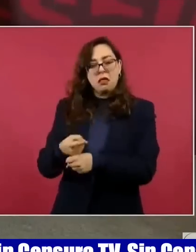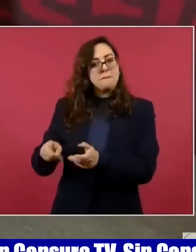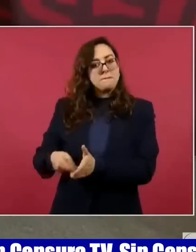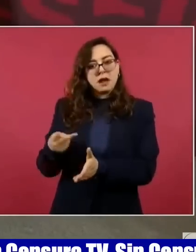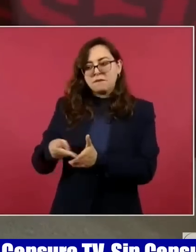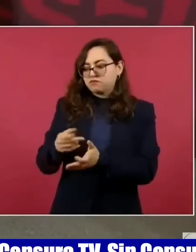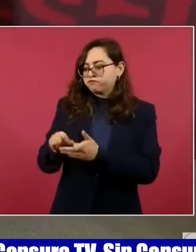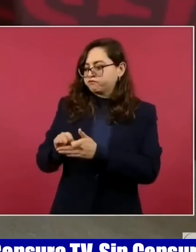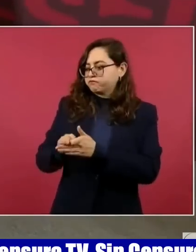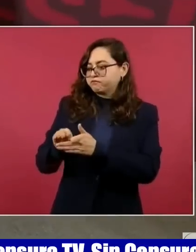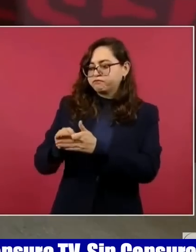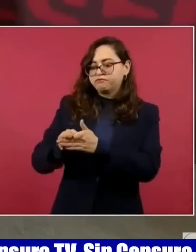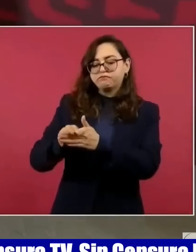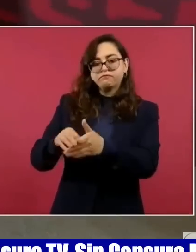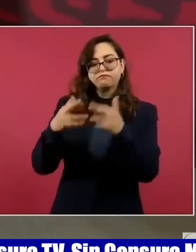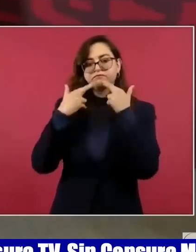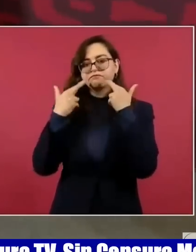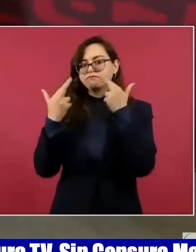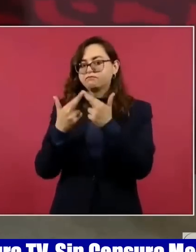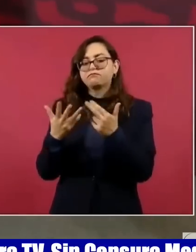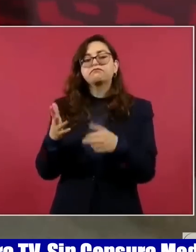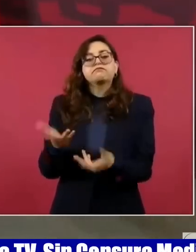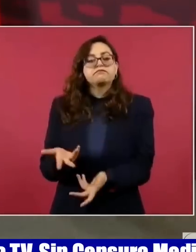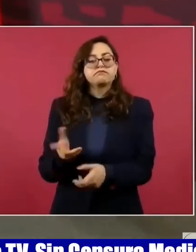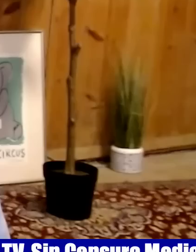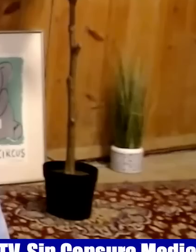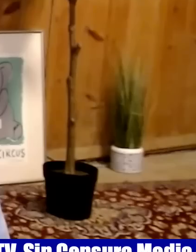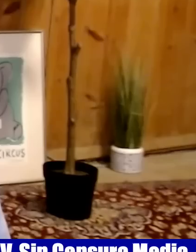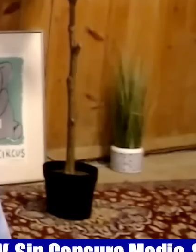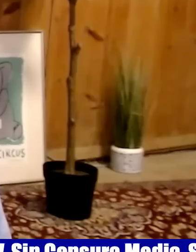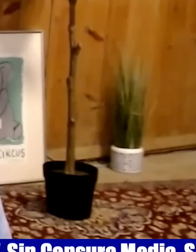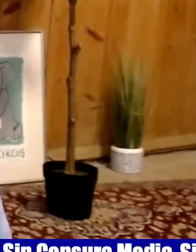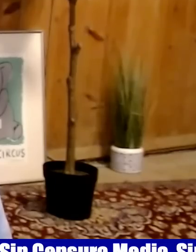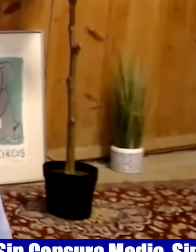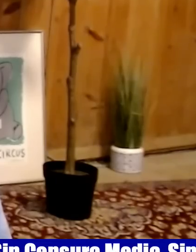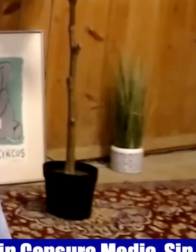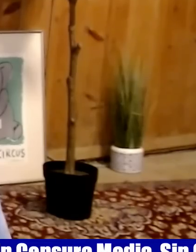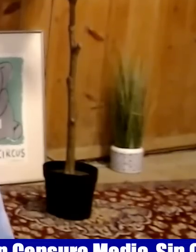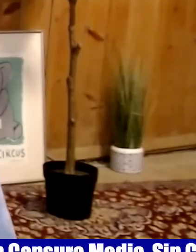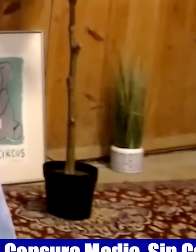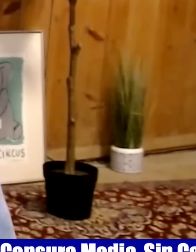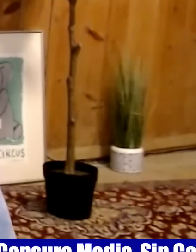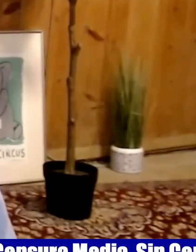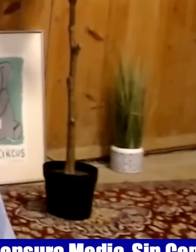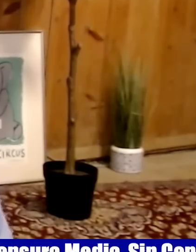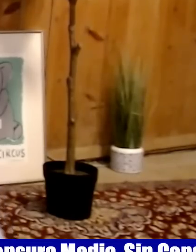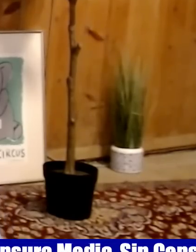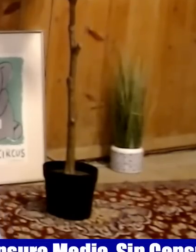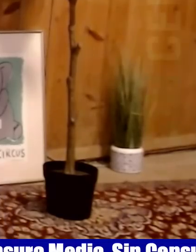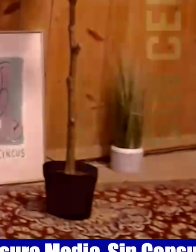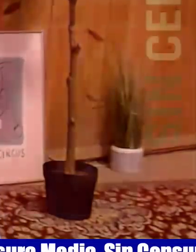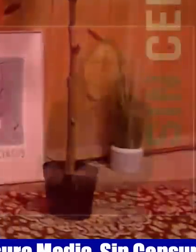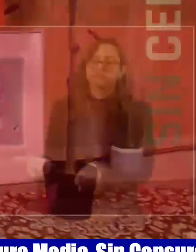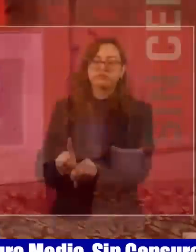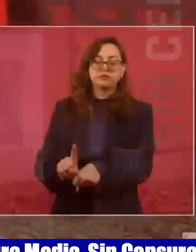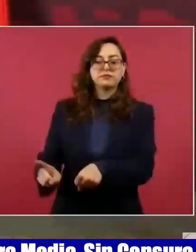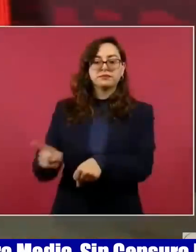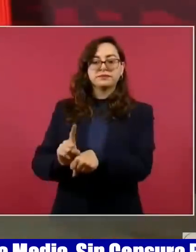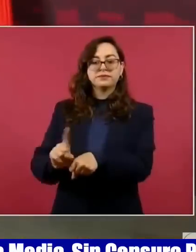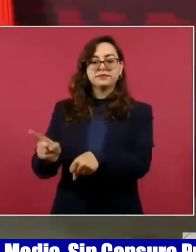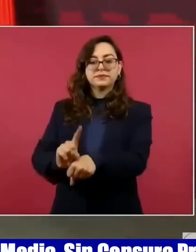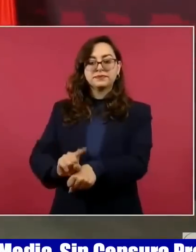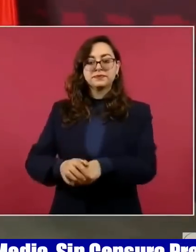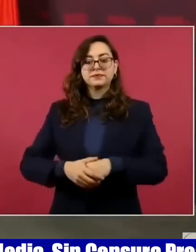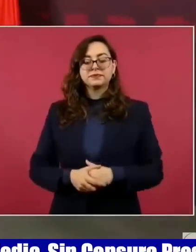molesta que se utilice esa interjección, bueno, pues el presidente señala cómo es que la ahora ministra presidente,